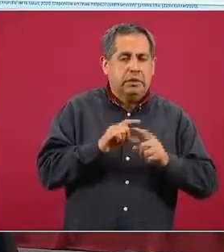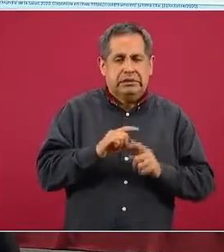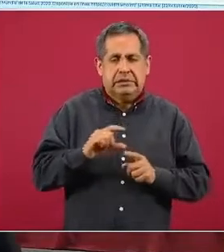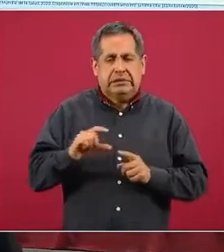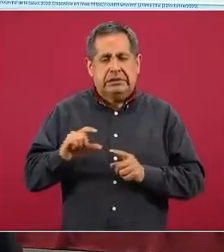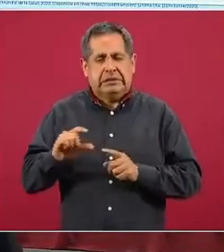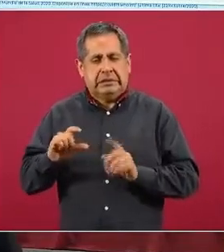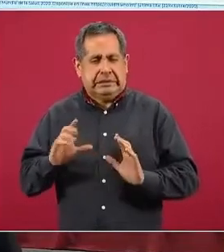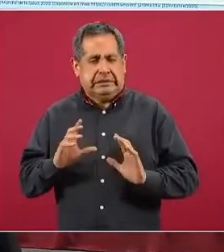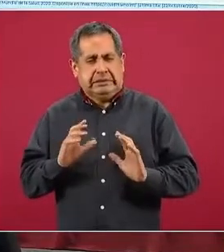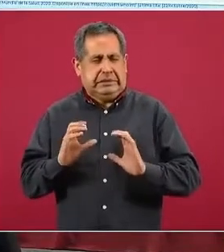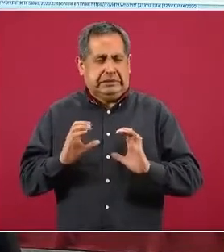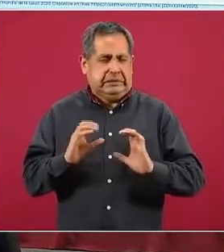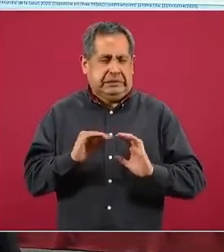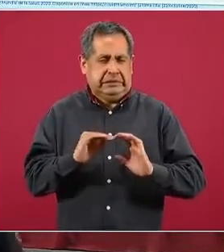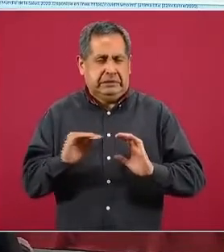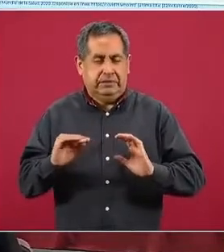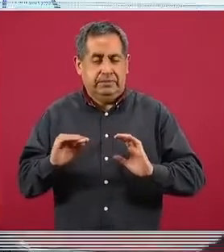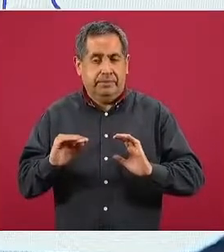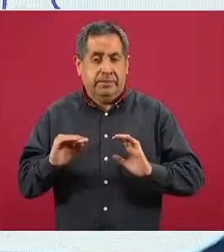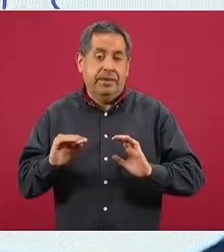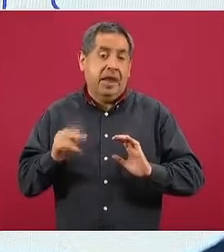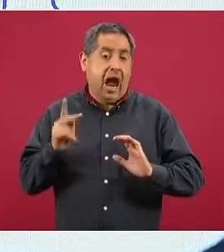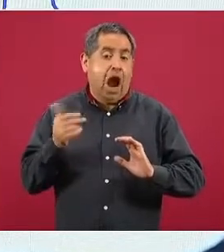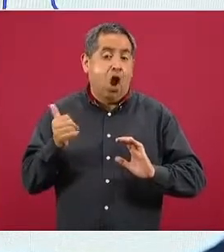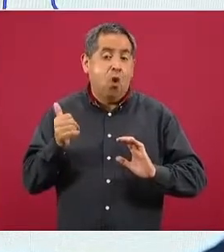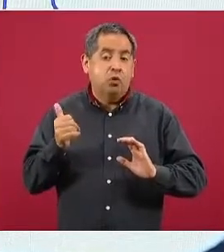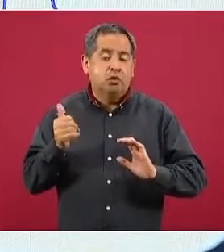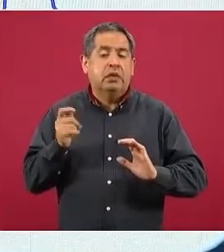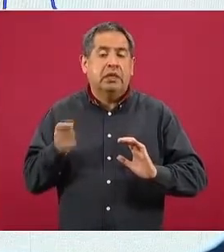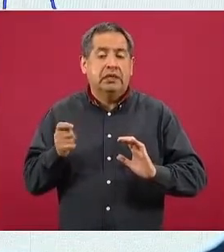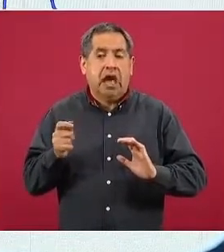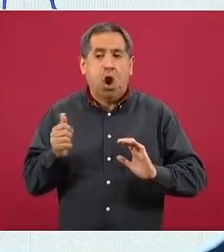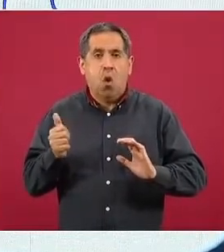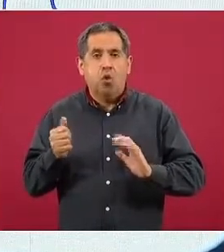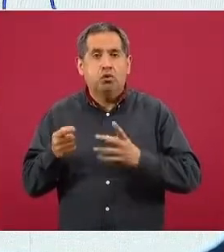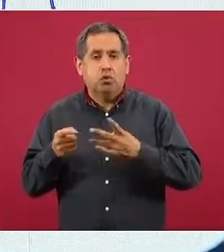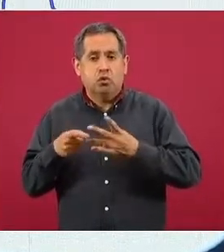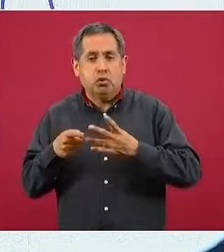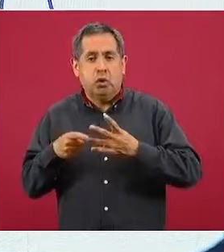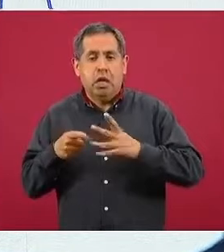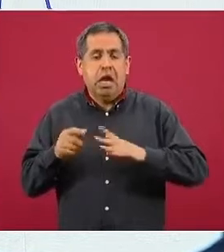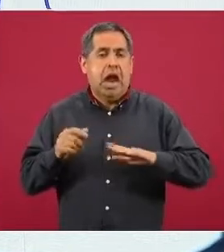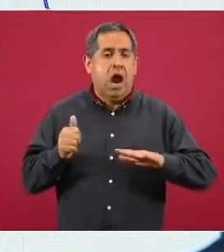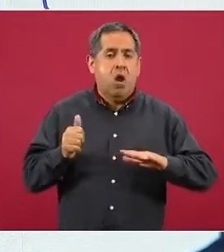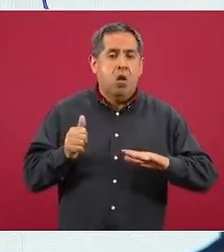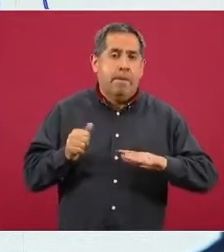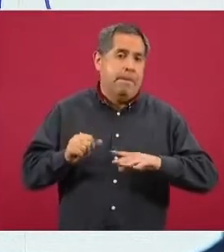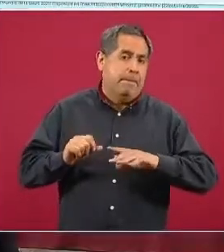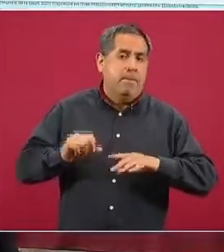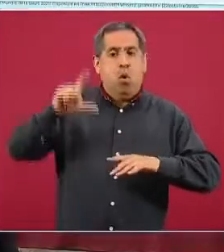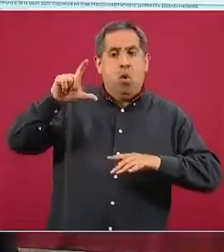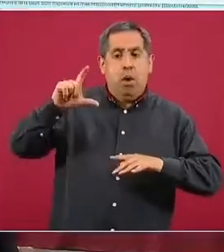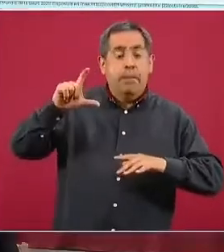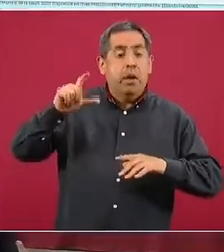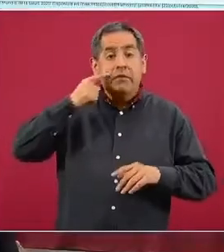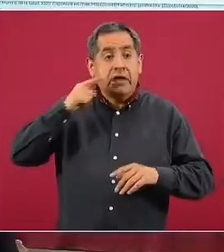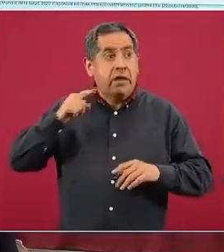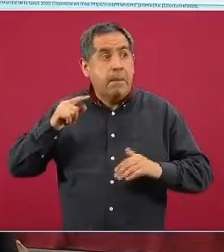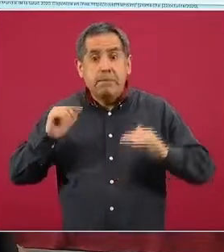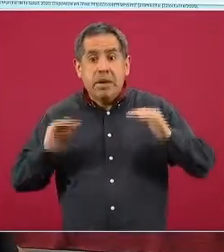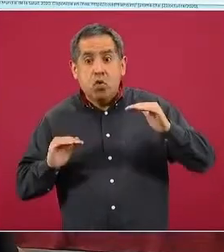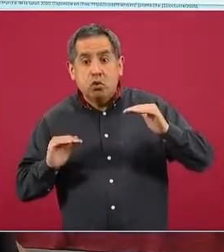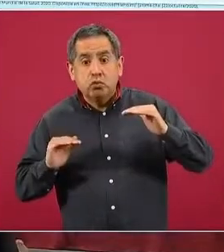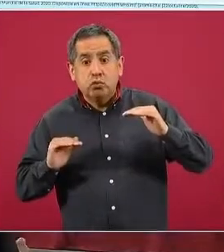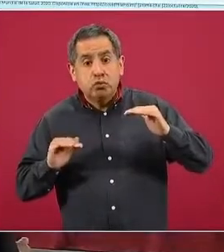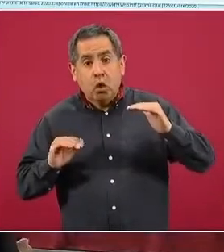hasta agosto se había mantenido en control. Desde la mitad de agosto en adelante tuvieron este segundo pico, pero esta ola